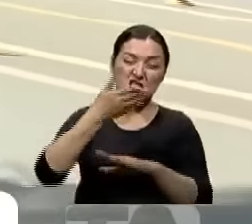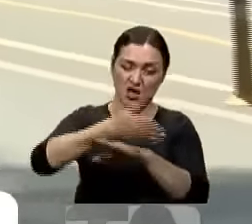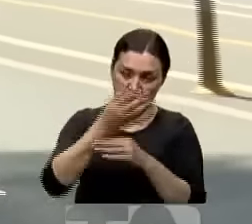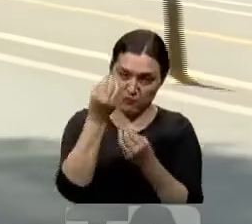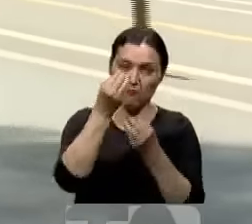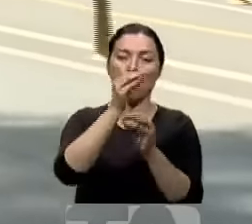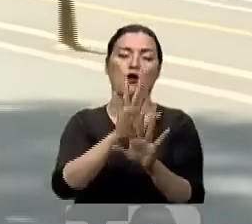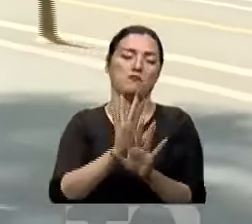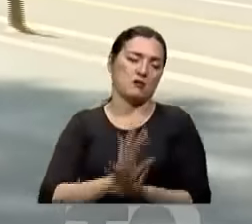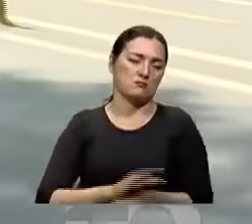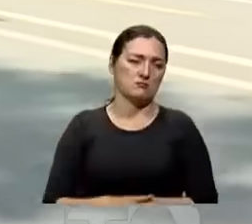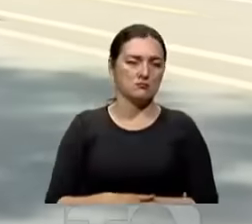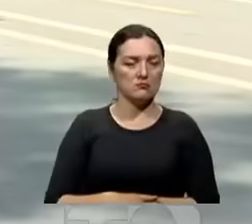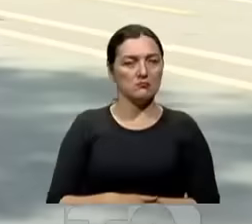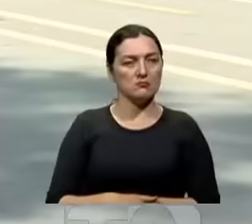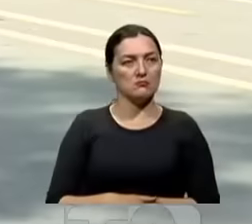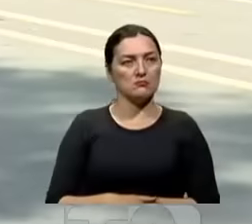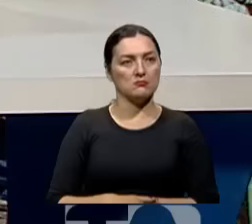un pronunciamiento.